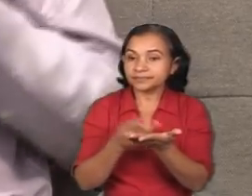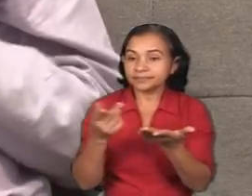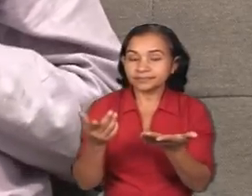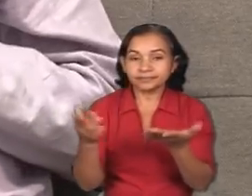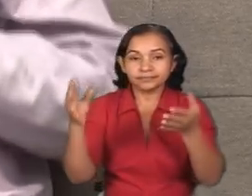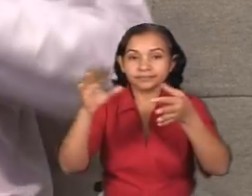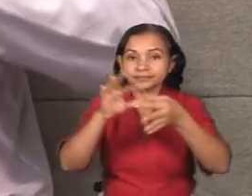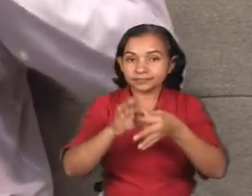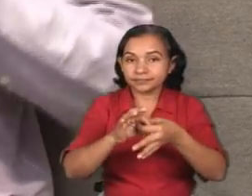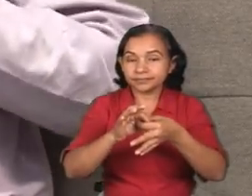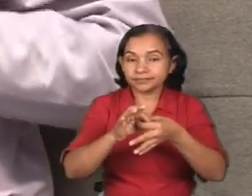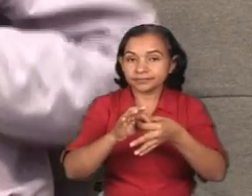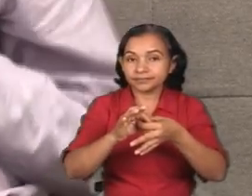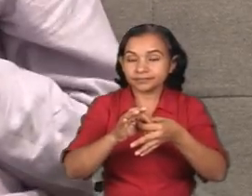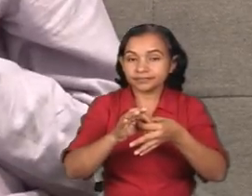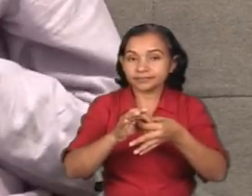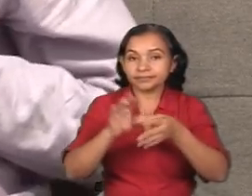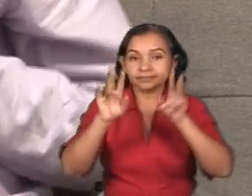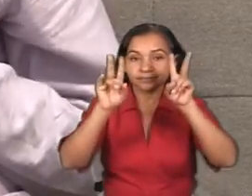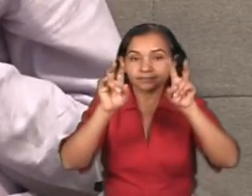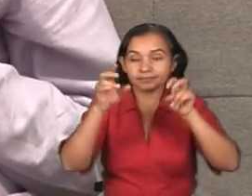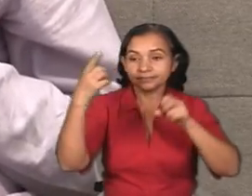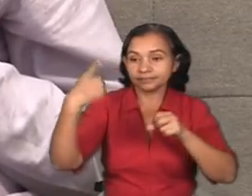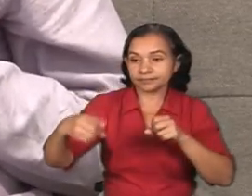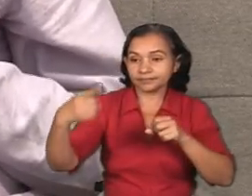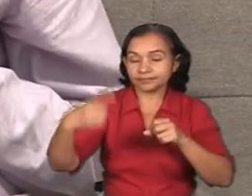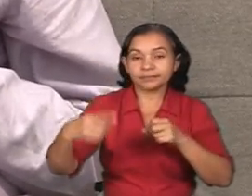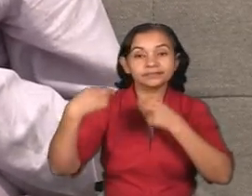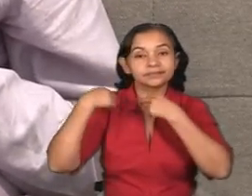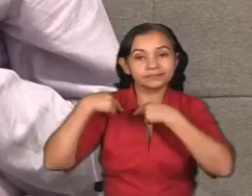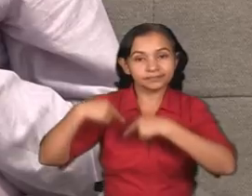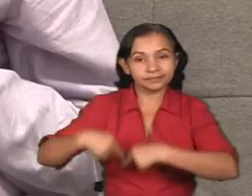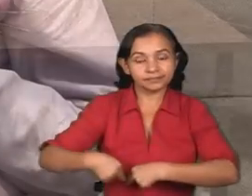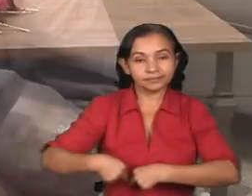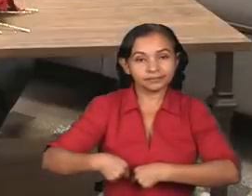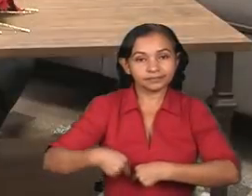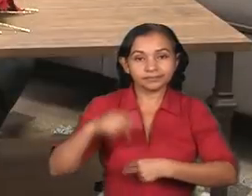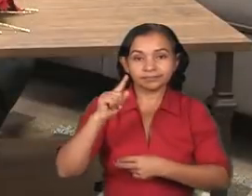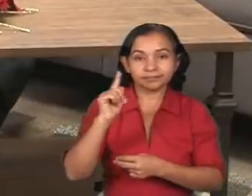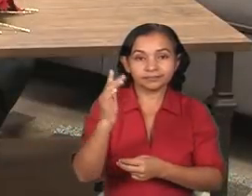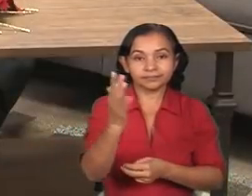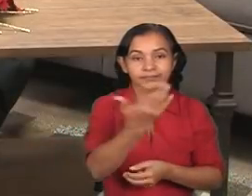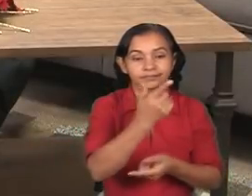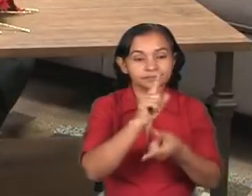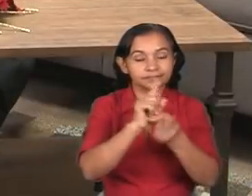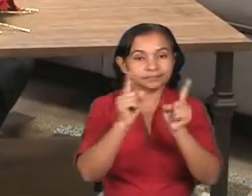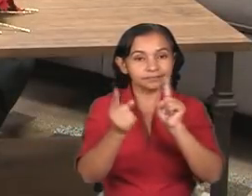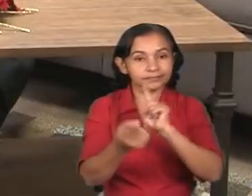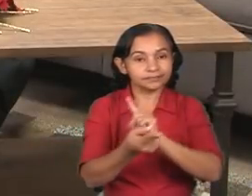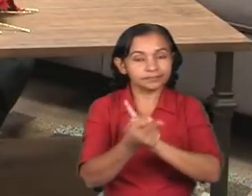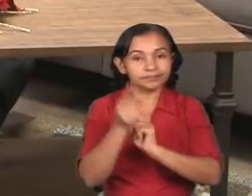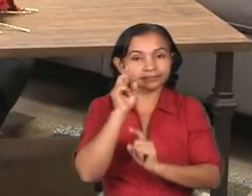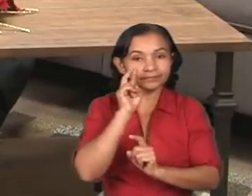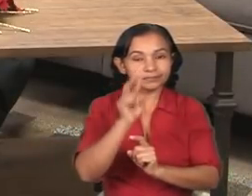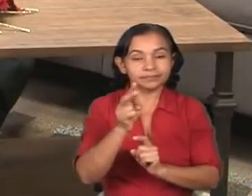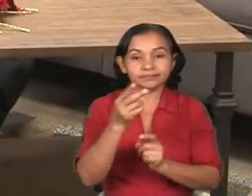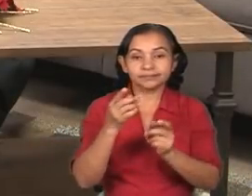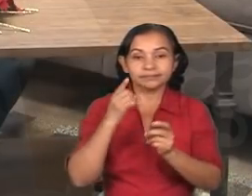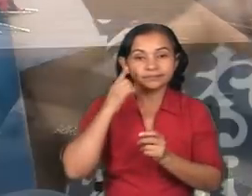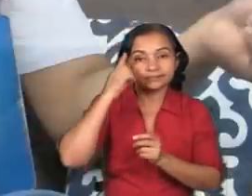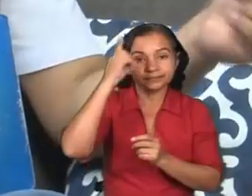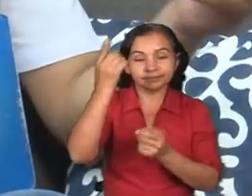cruzados completamente, transversalmente por el tema de restitución de derechos humanos. Procesos integrales que le van cambiando la cara y también favoreciendo el